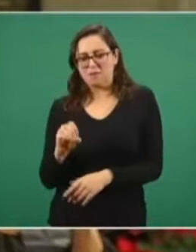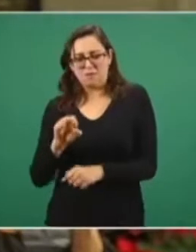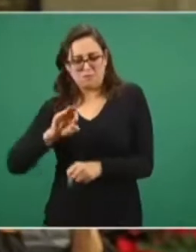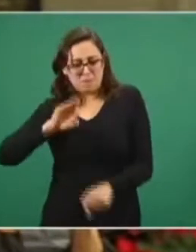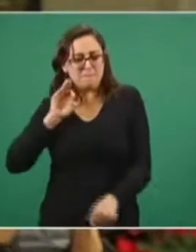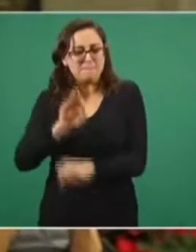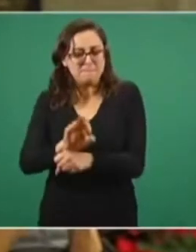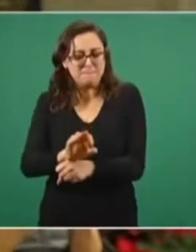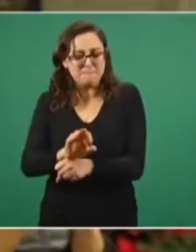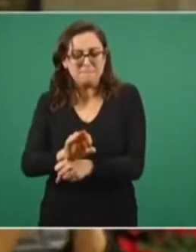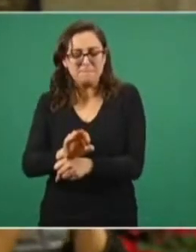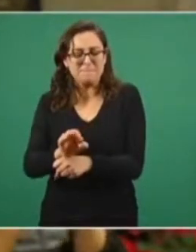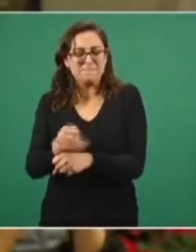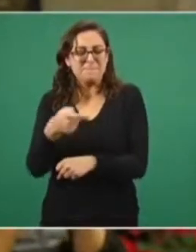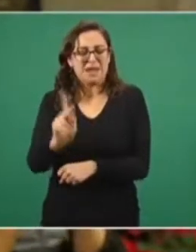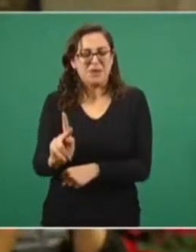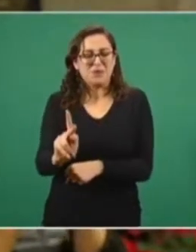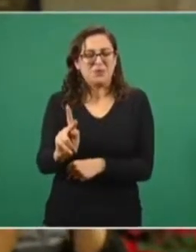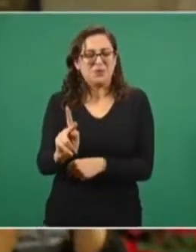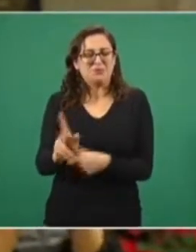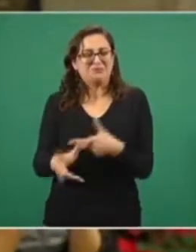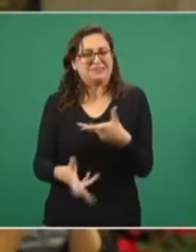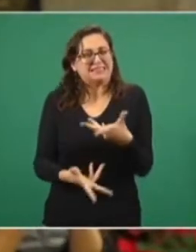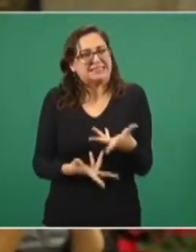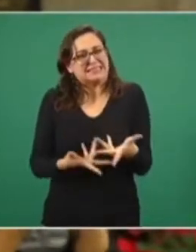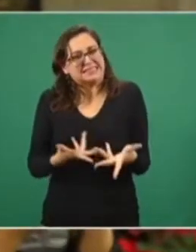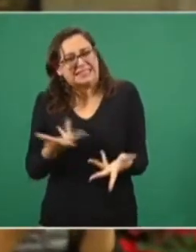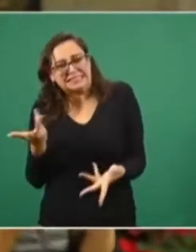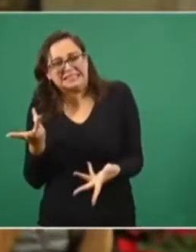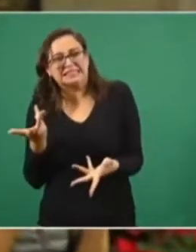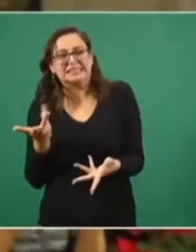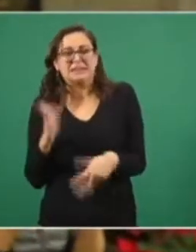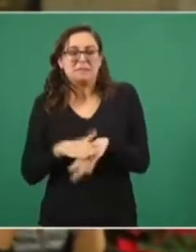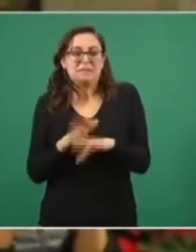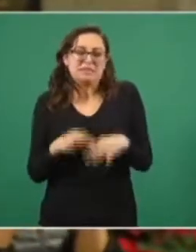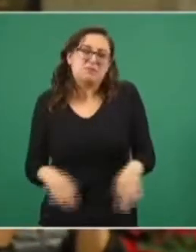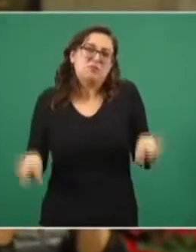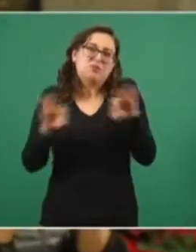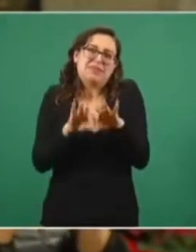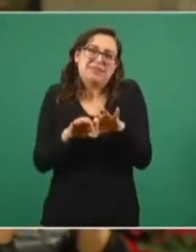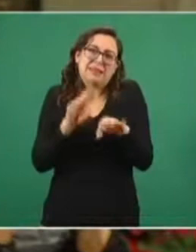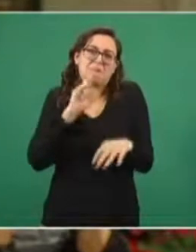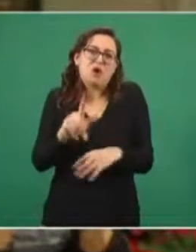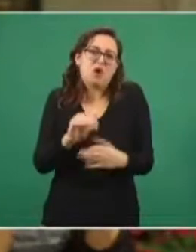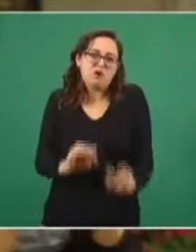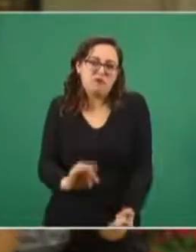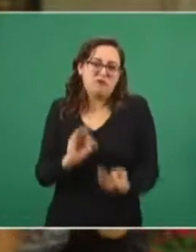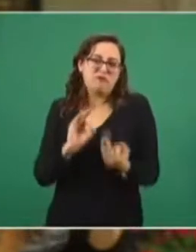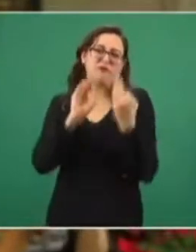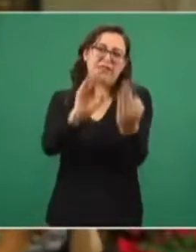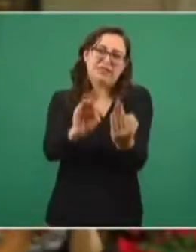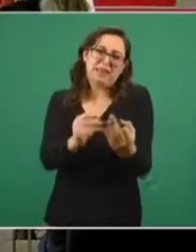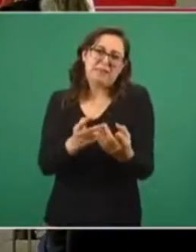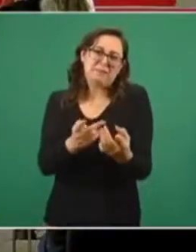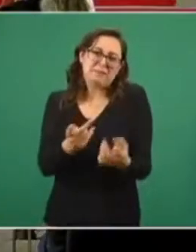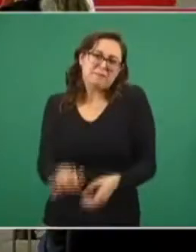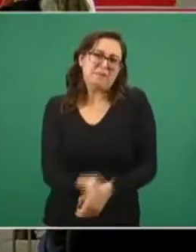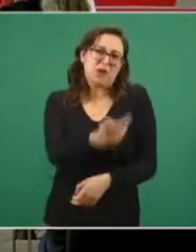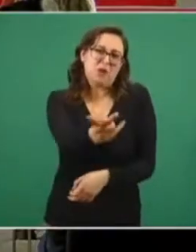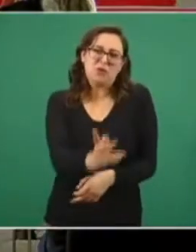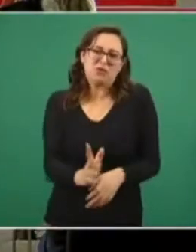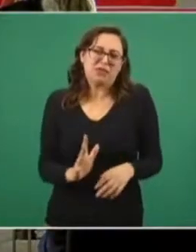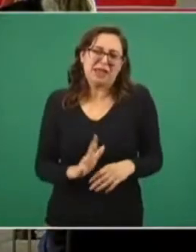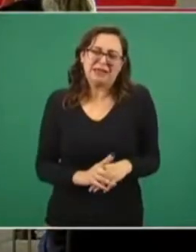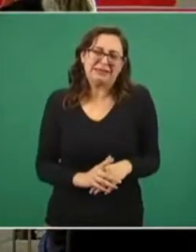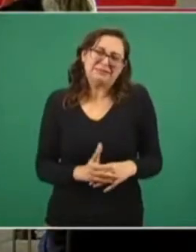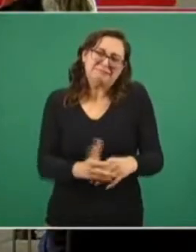respondió, le dio el espaldarazo, digamos así, pero lo más importante, bueno, nos dice que le preguntáramos sobre este tema, pero yo lo voy a dejar abierto. Gracias. Con mucho gusto,